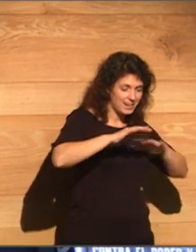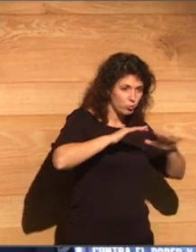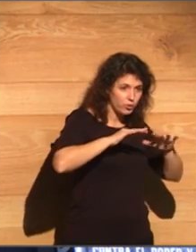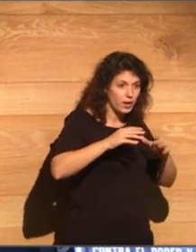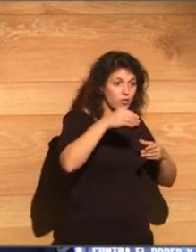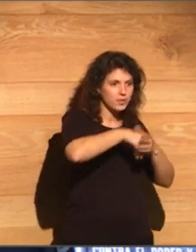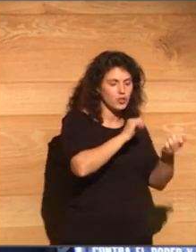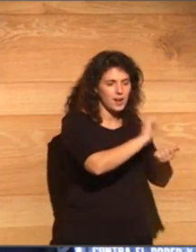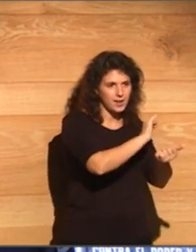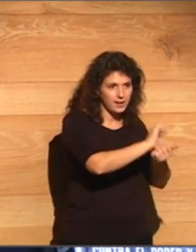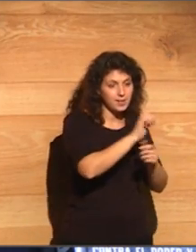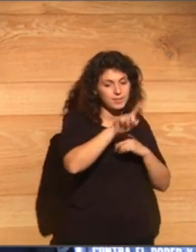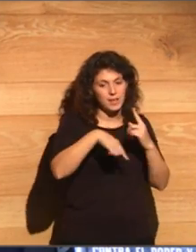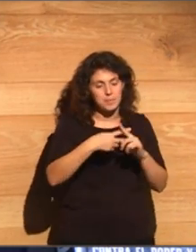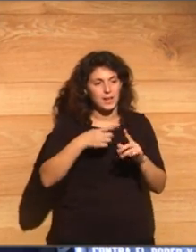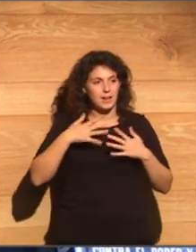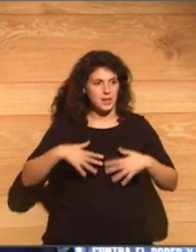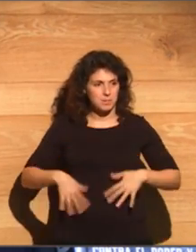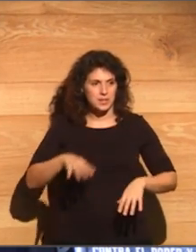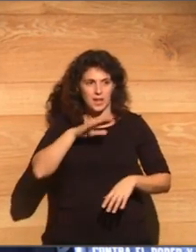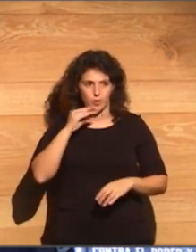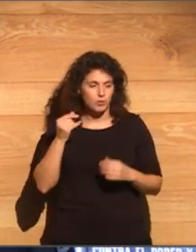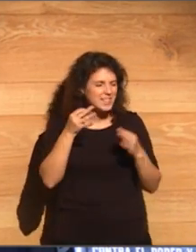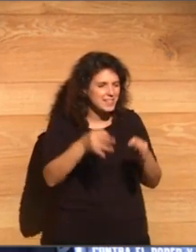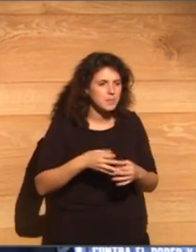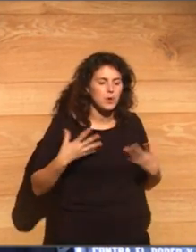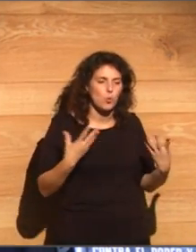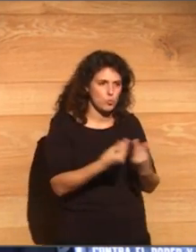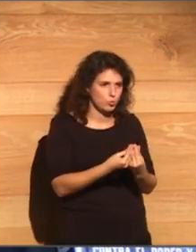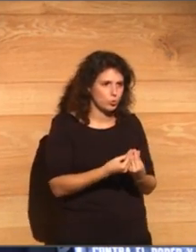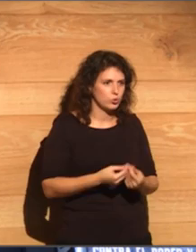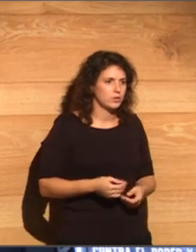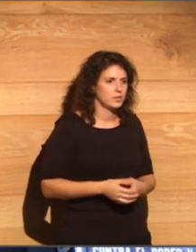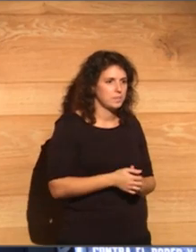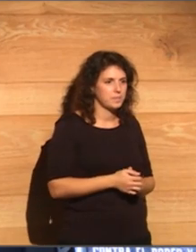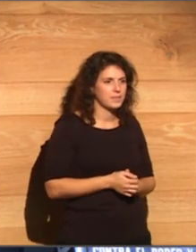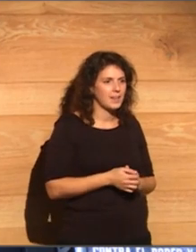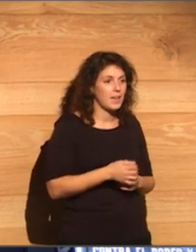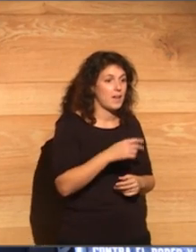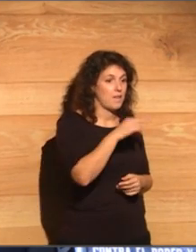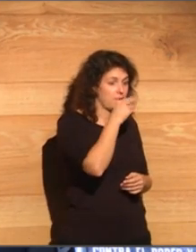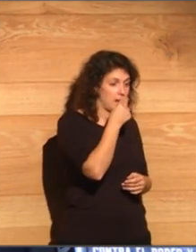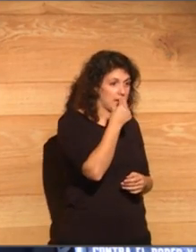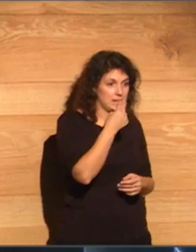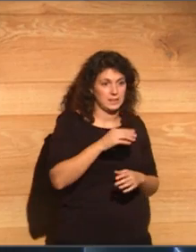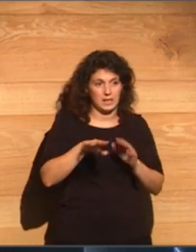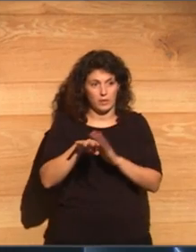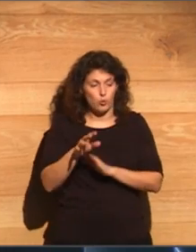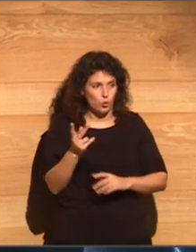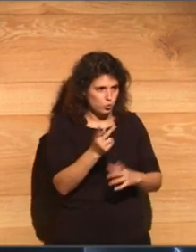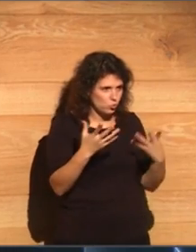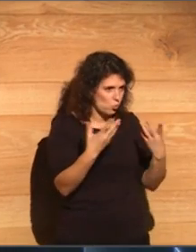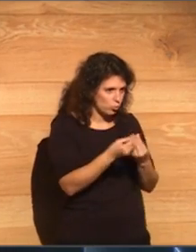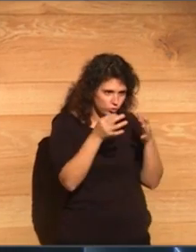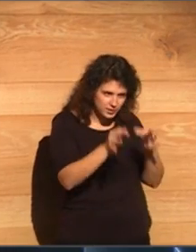perenne. Alexandre. Y al lado el camisa azul. Y están siempre juntitos. Y el falangista y los dos corren una cuerda. Qué hermoso tremenda es tener